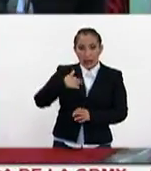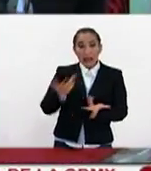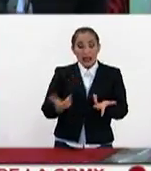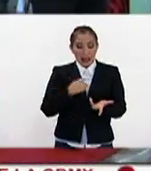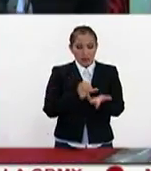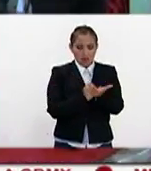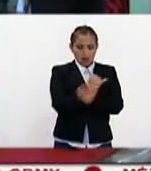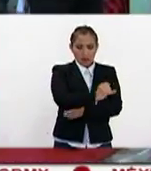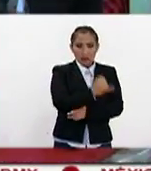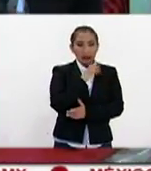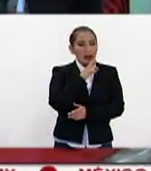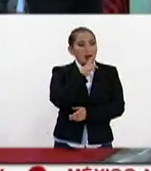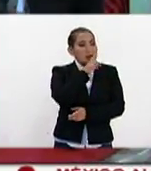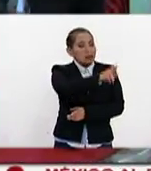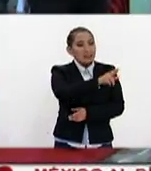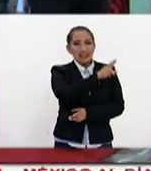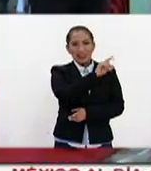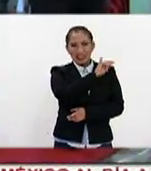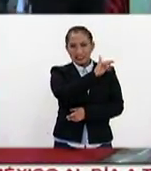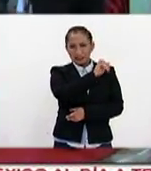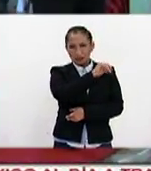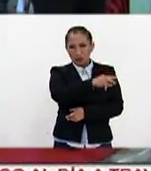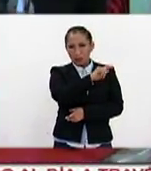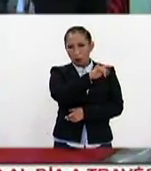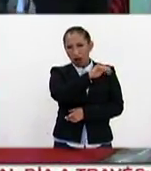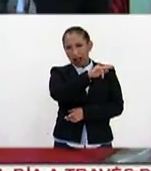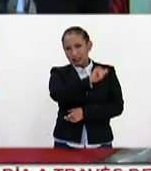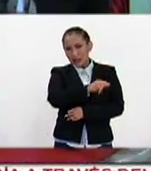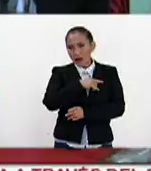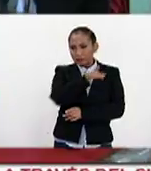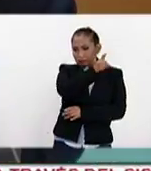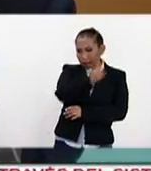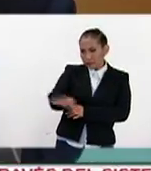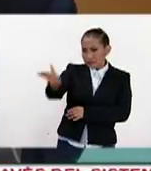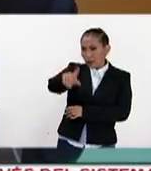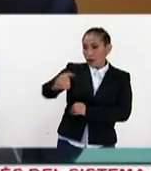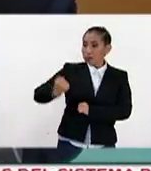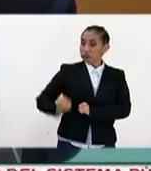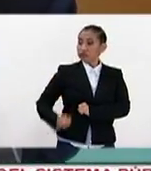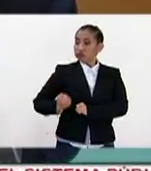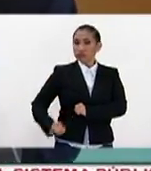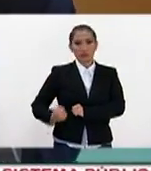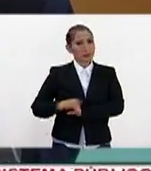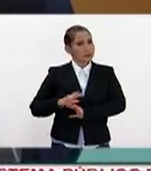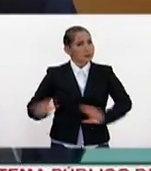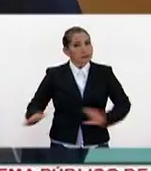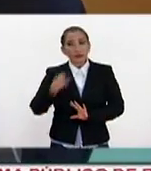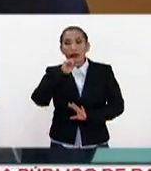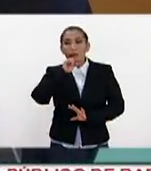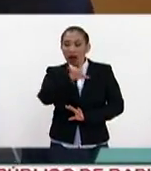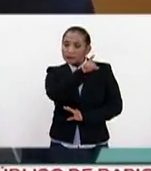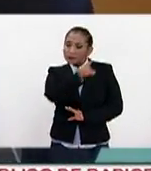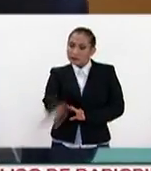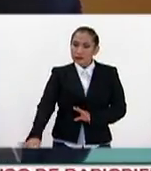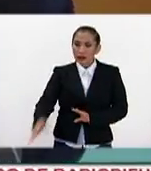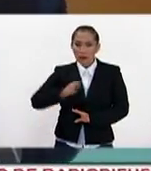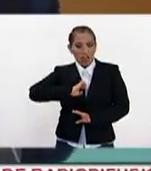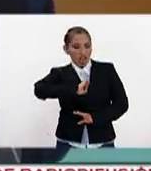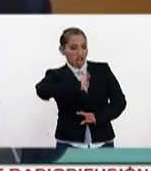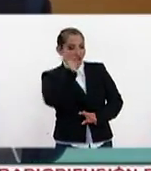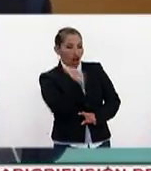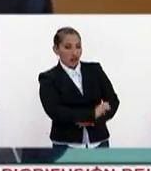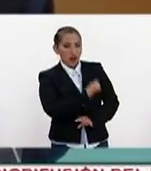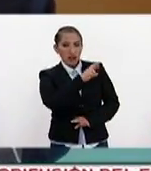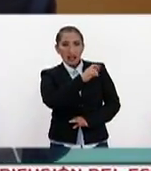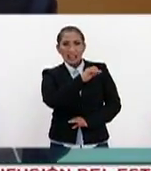democracia y la república habían derrotado no solamente al totalitarismo, sino también a la xenofobia y